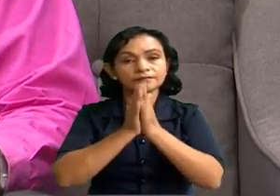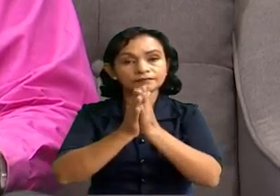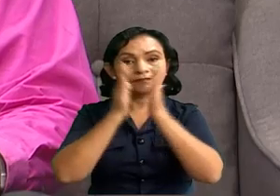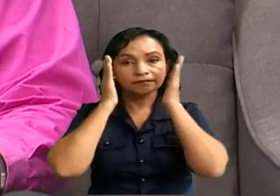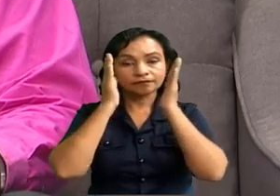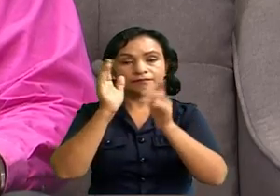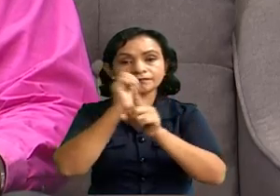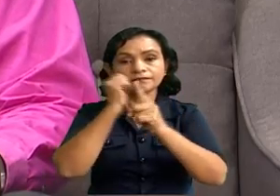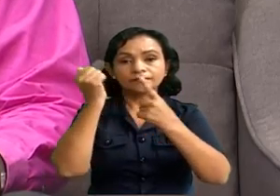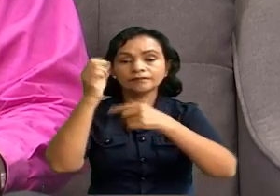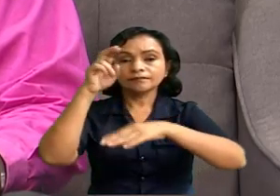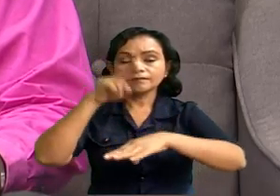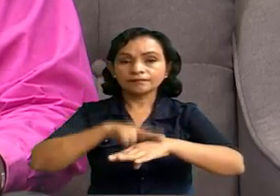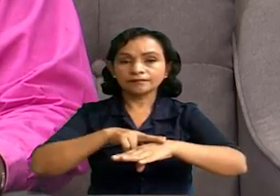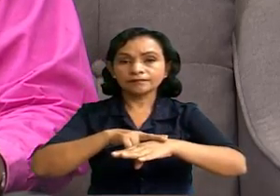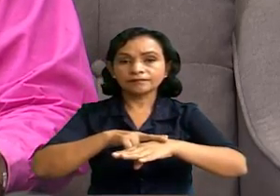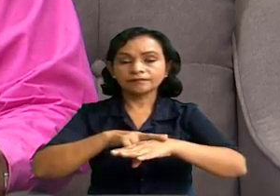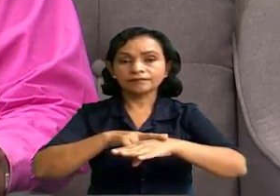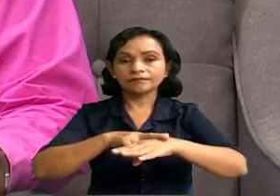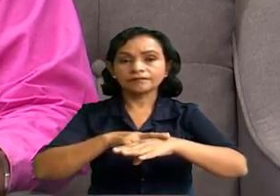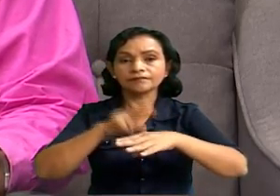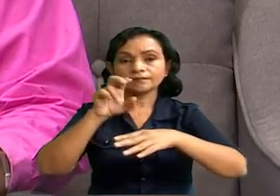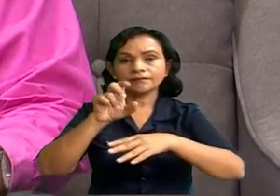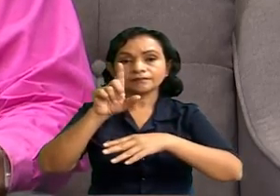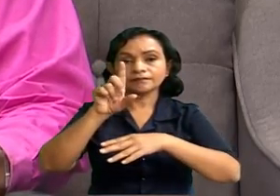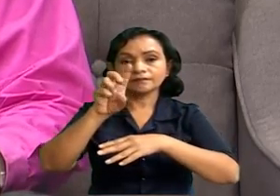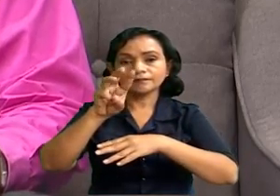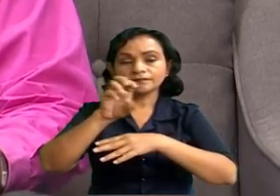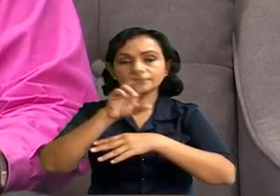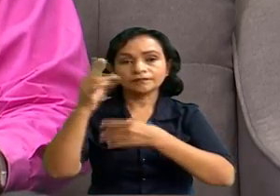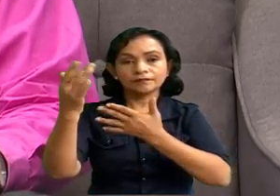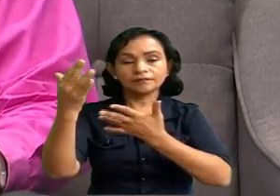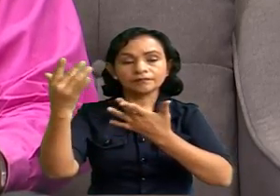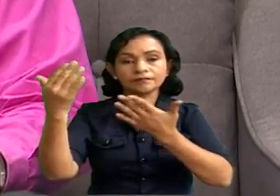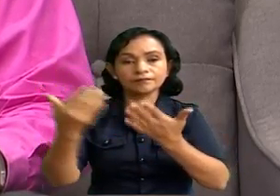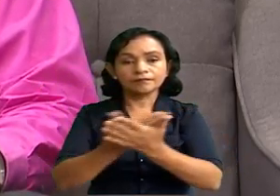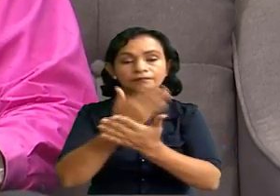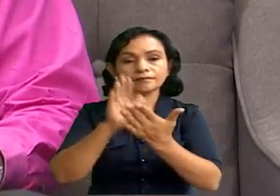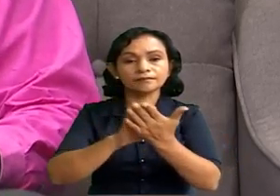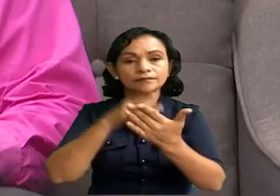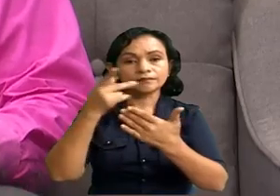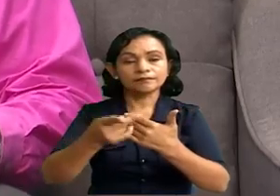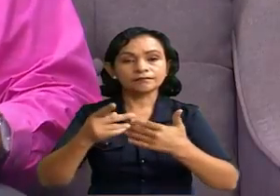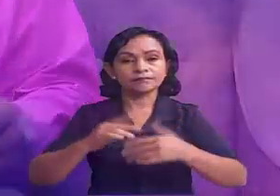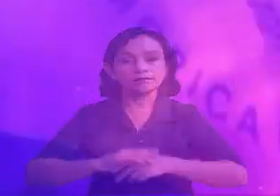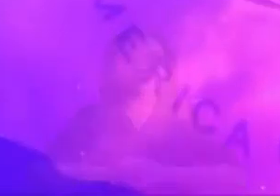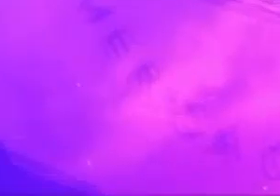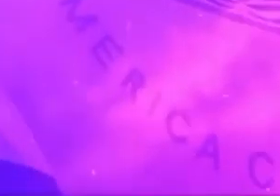canal parlamentario. El canal de la Asamblea Nacional. Estuvo con ustedes Elmer Marcia. Les esperamos en una nueva edición.